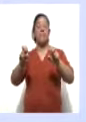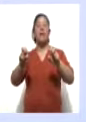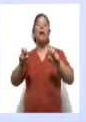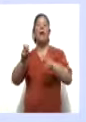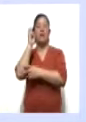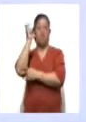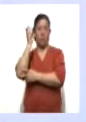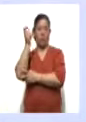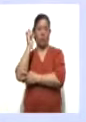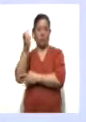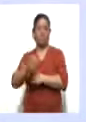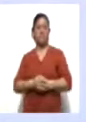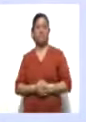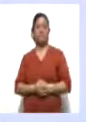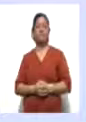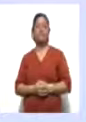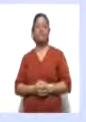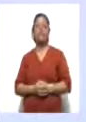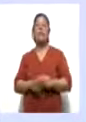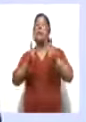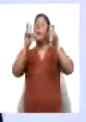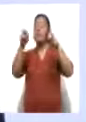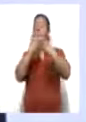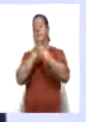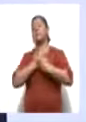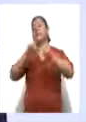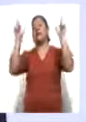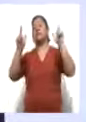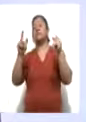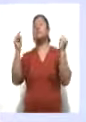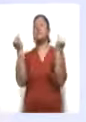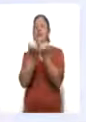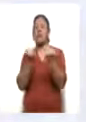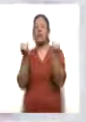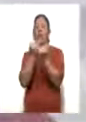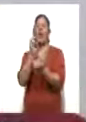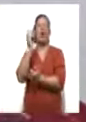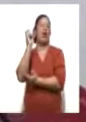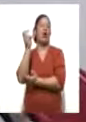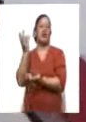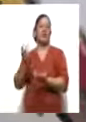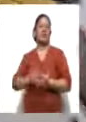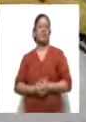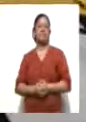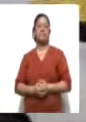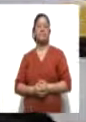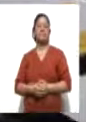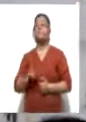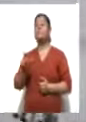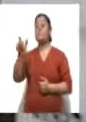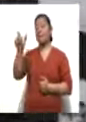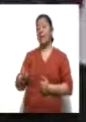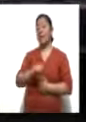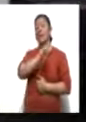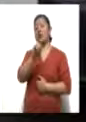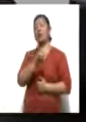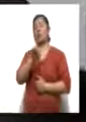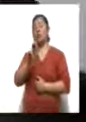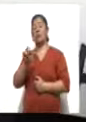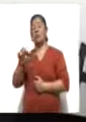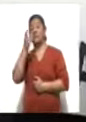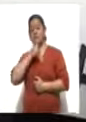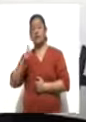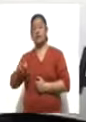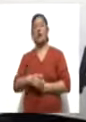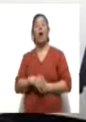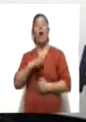transporte público, tanto en la modalidad de taxi como en el tipo de colectivos. José Luis Ramírez indicó que en coordinación con otras